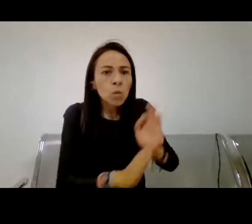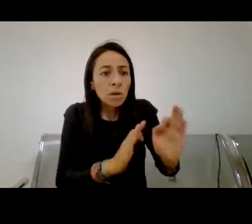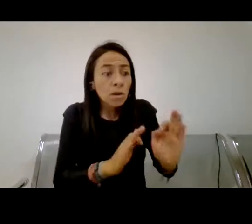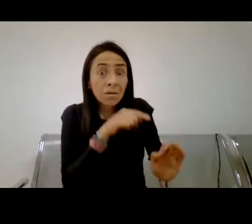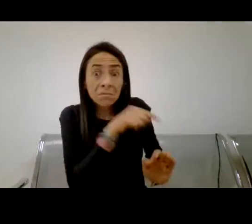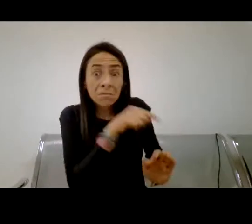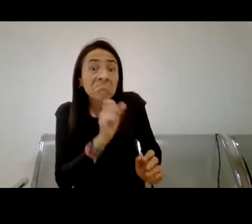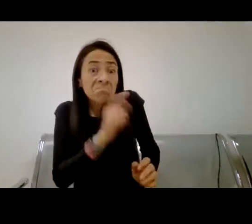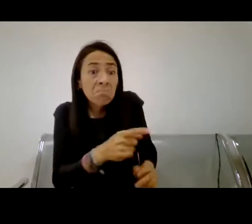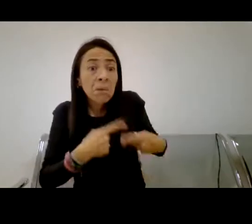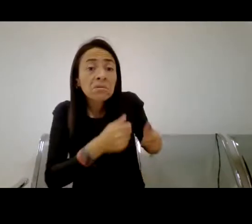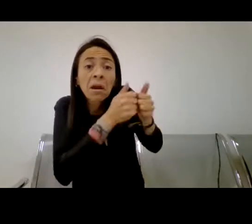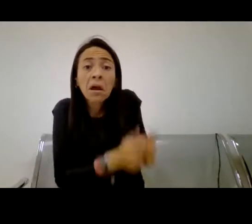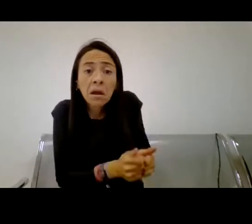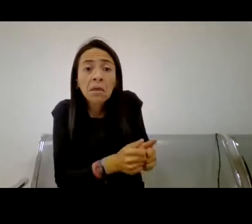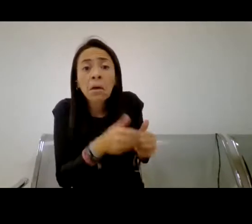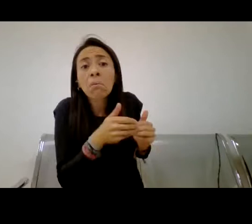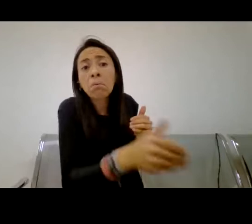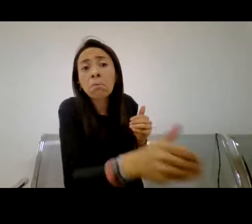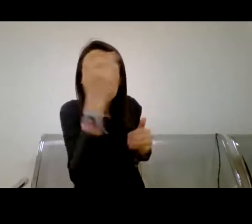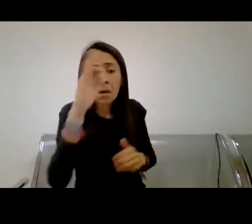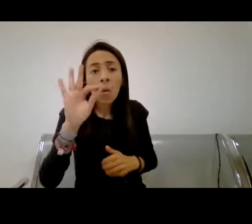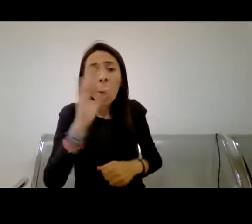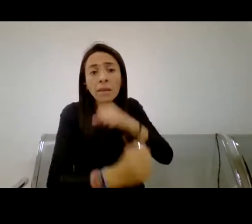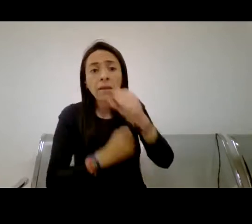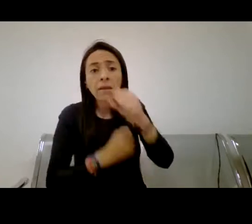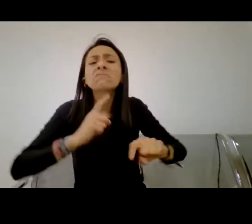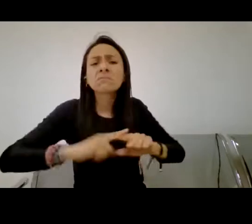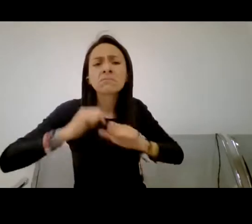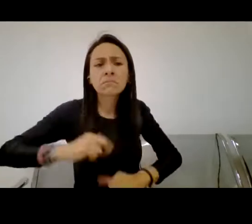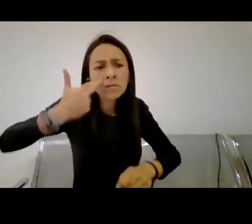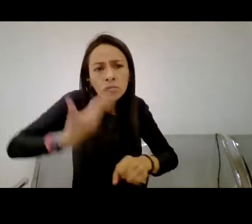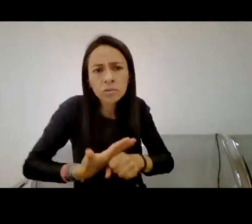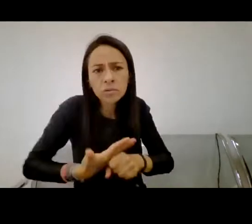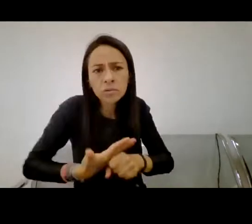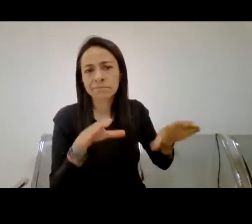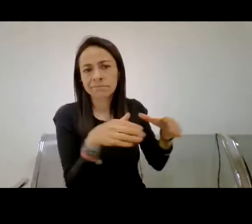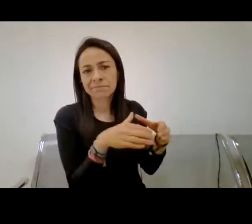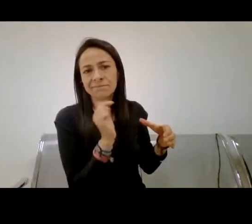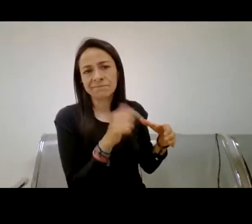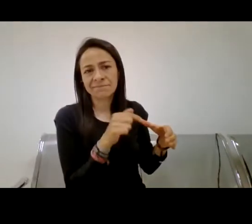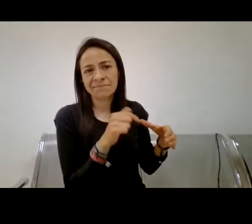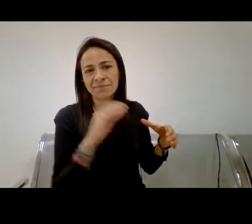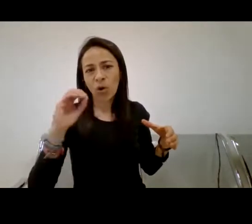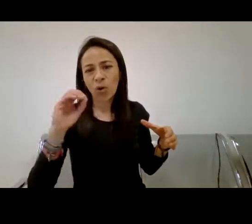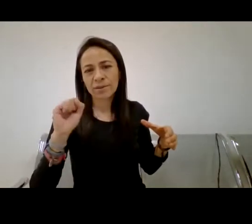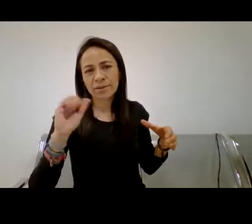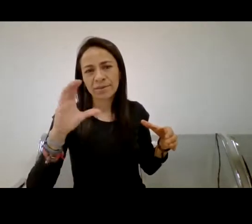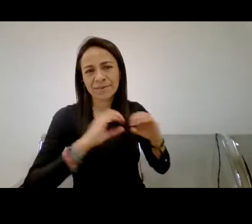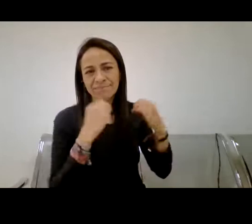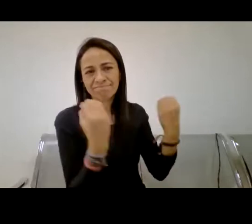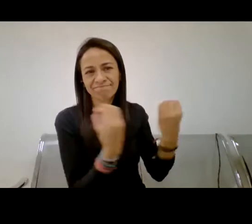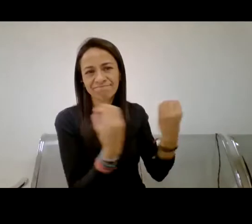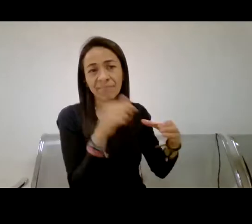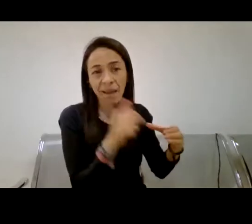a cargo de la organización civil y consiguiendo los recursos la organización civil. Sí hay una parte. ¿Qué